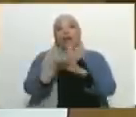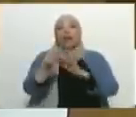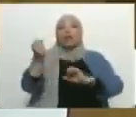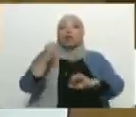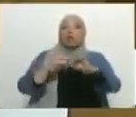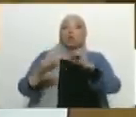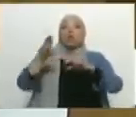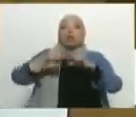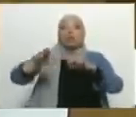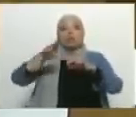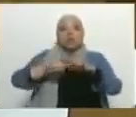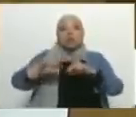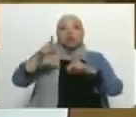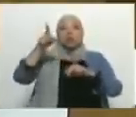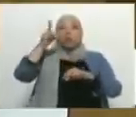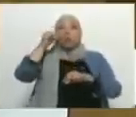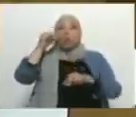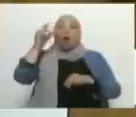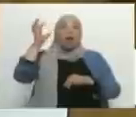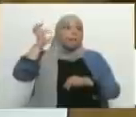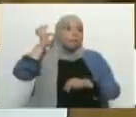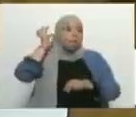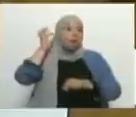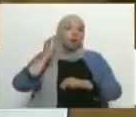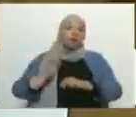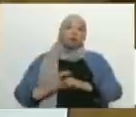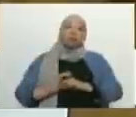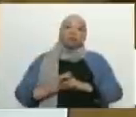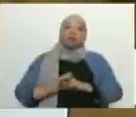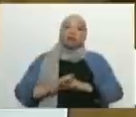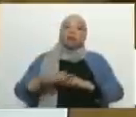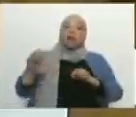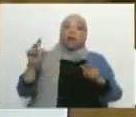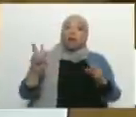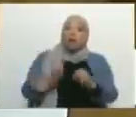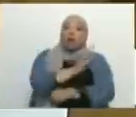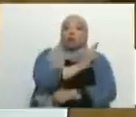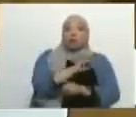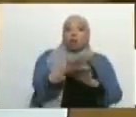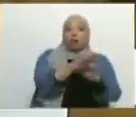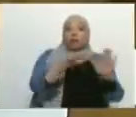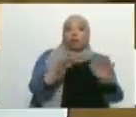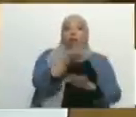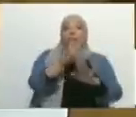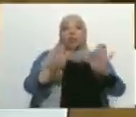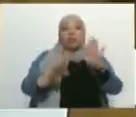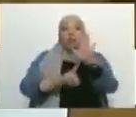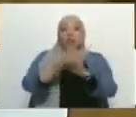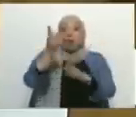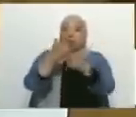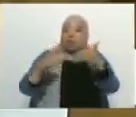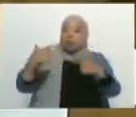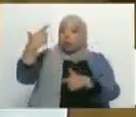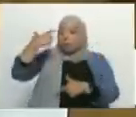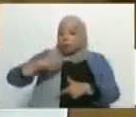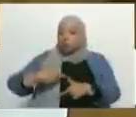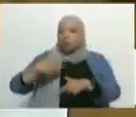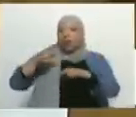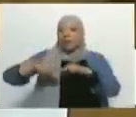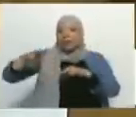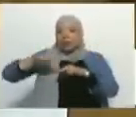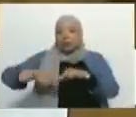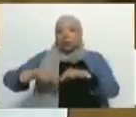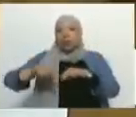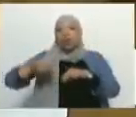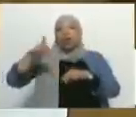viola los artículos 28 y 29 que hablan, entre otras cosas, el libre desarrollo de la personalidad y el derecho de